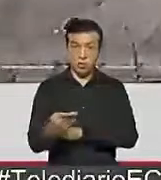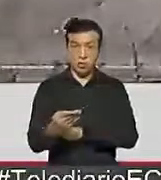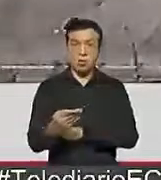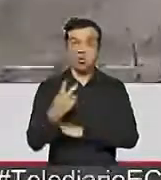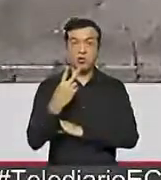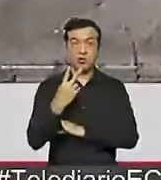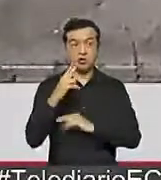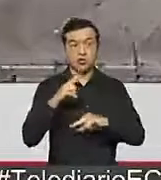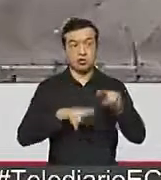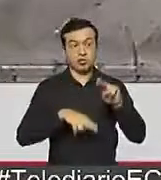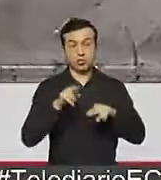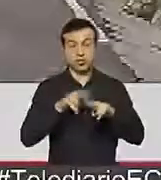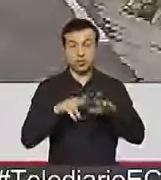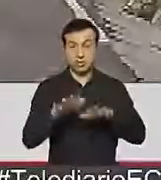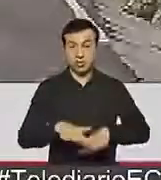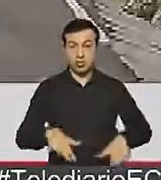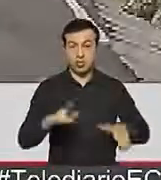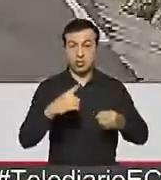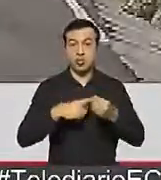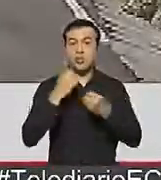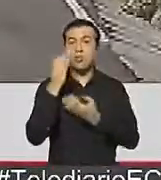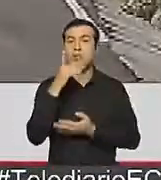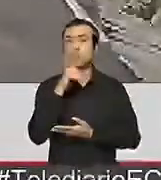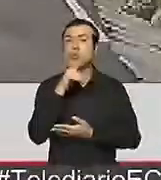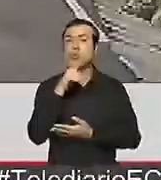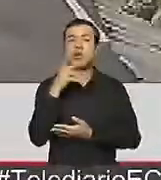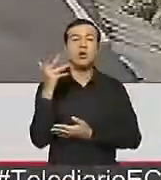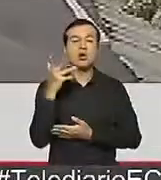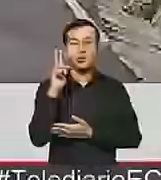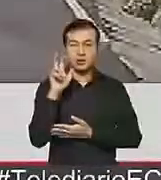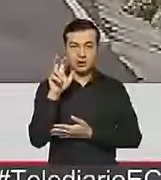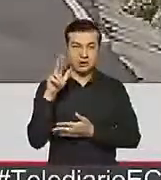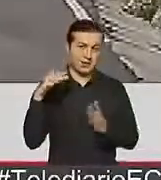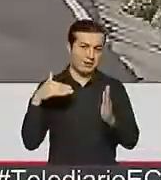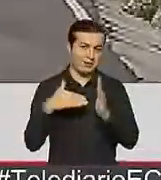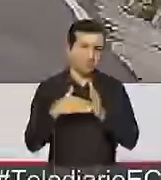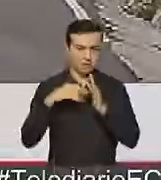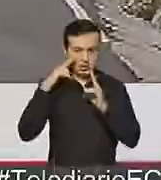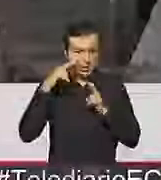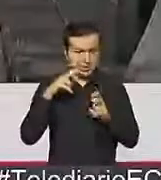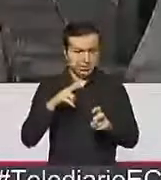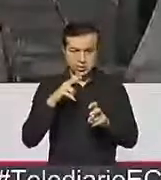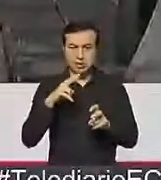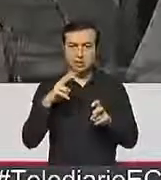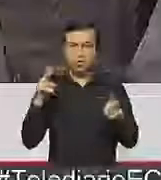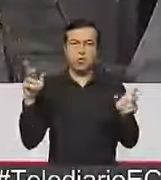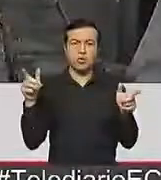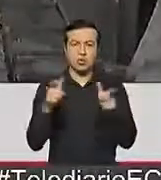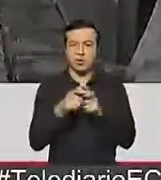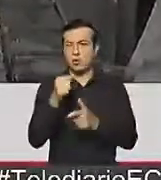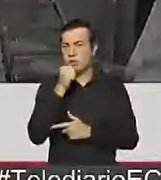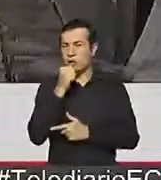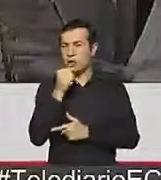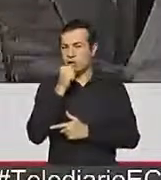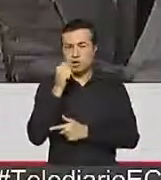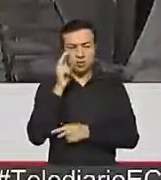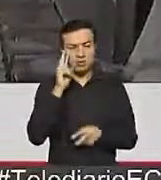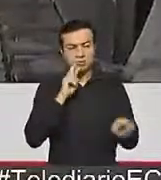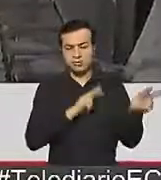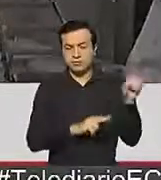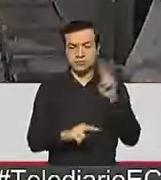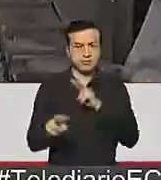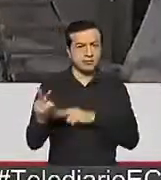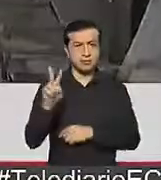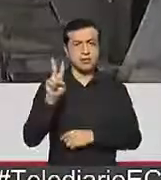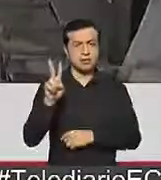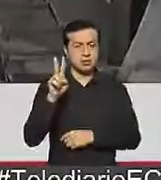estos 2 importantes proyectos en Quito fueron revelados por la filtración de más de 13.000 archivos a los que tuvo acceso el Consorcio Internacional de Periodistas de Investigación y